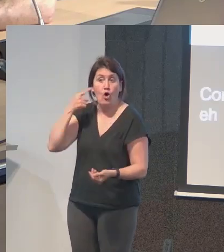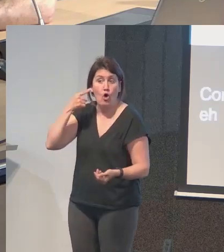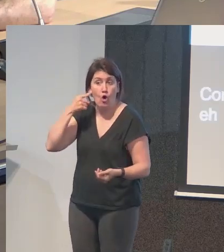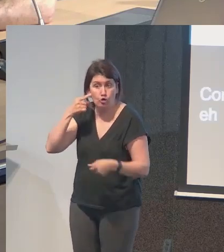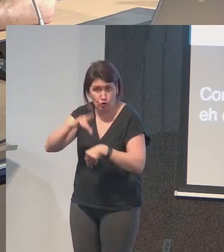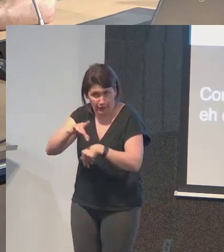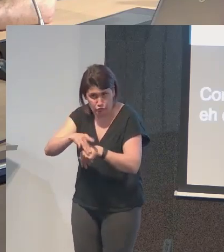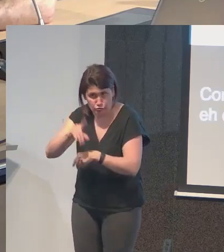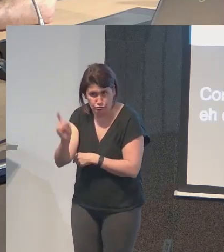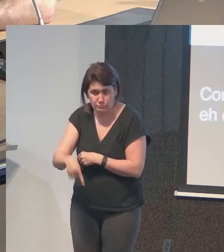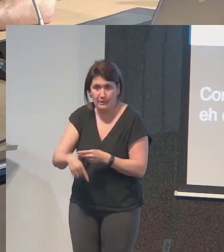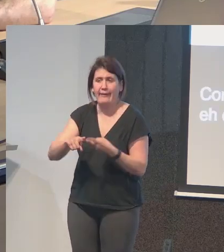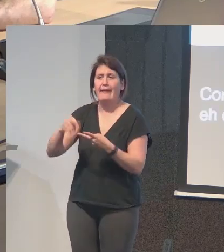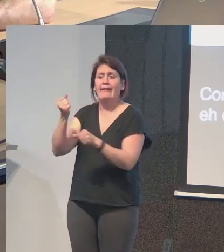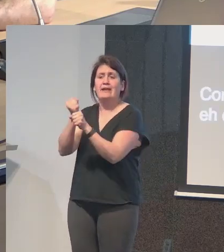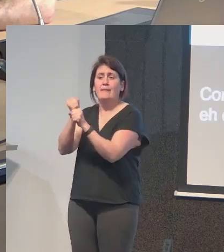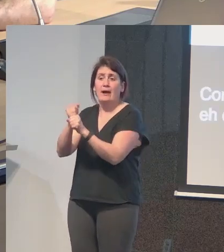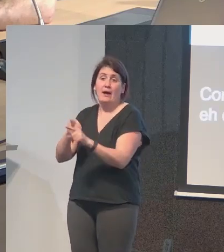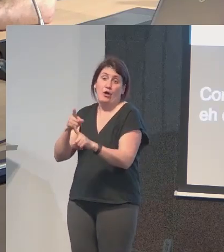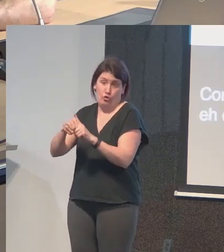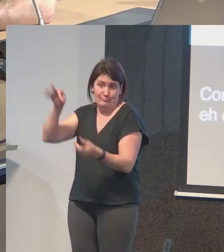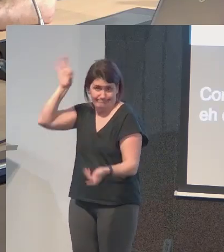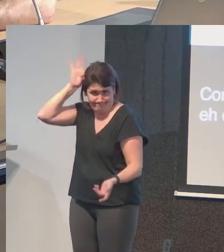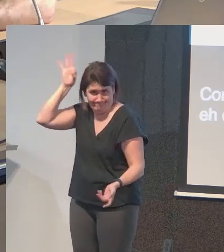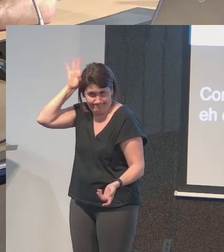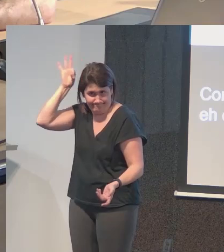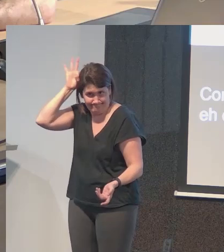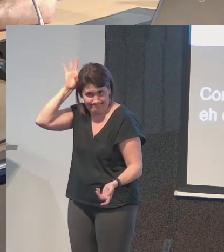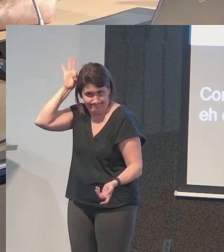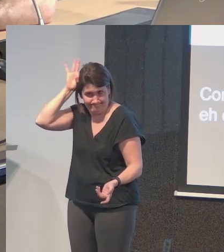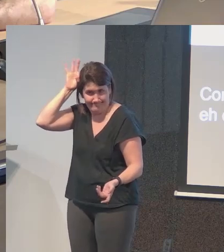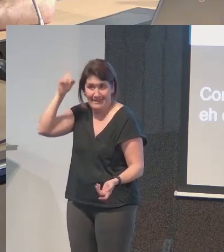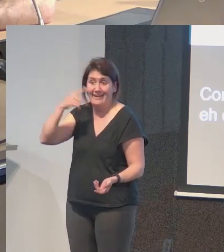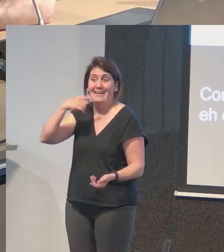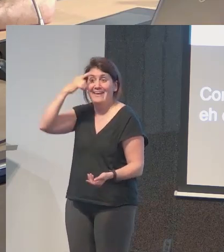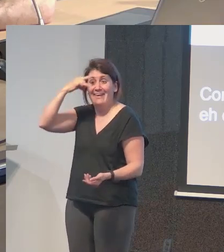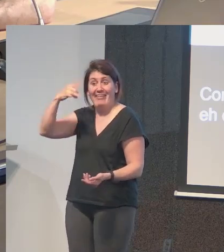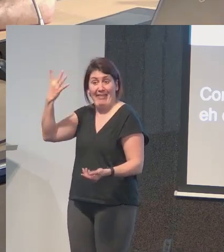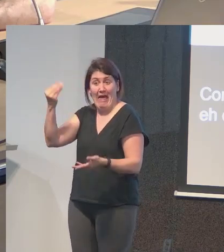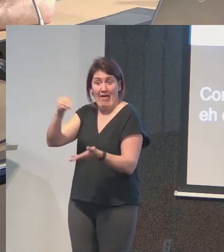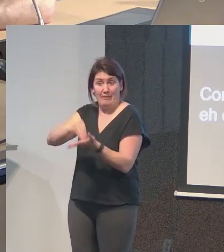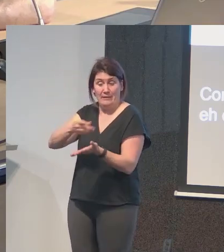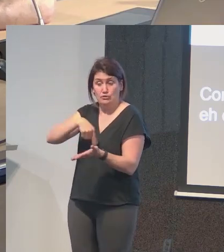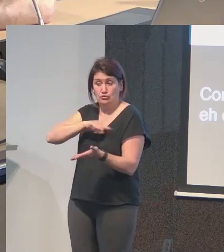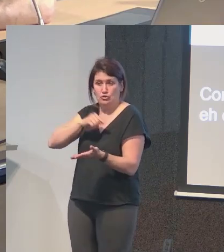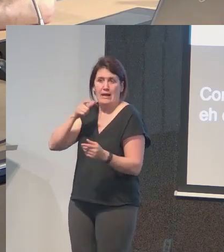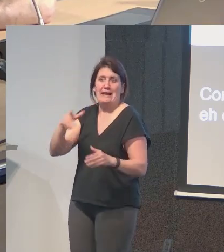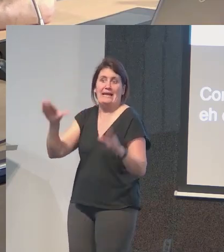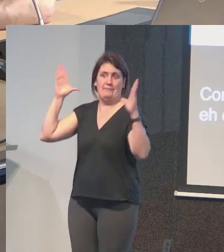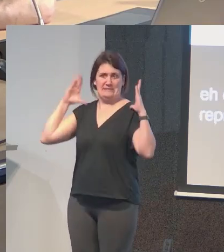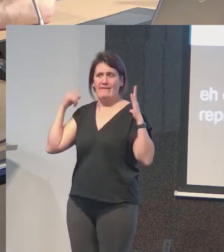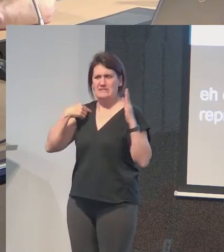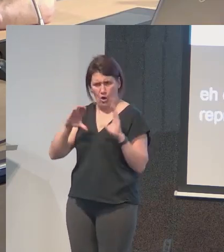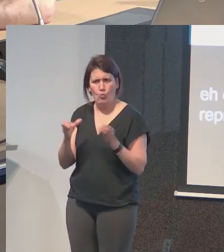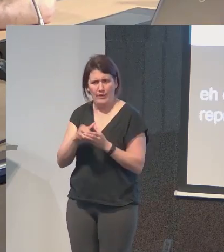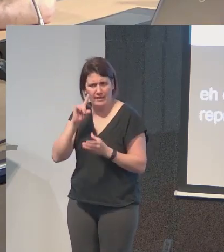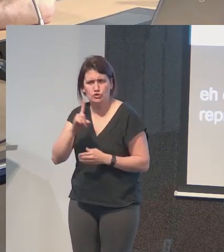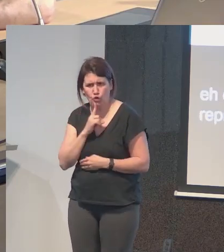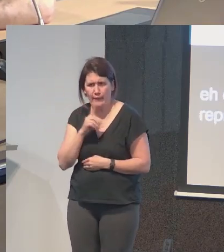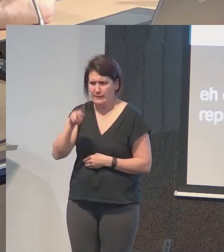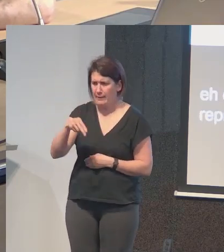otorrinos que trabajan con implantes. Y la idea, además de representantes de la comunidad